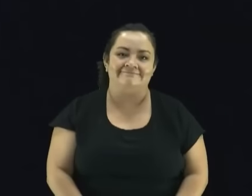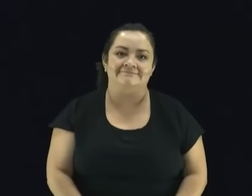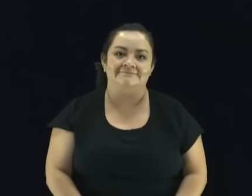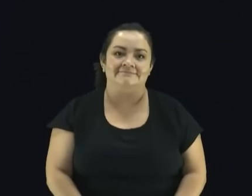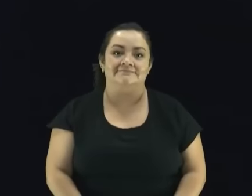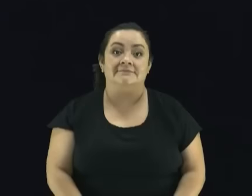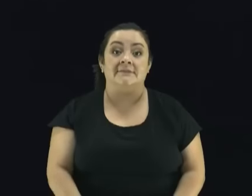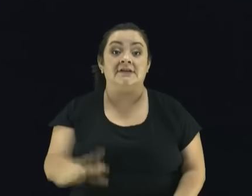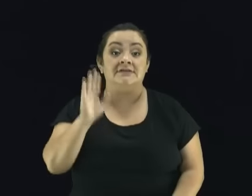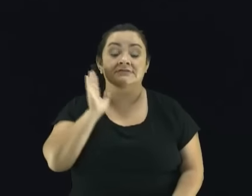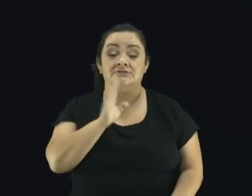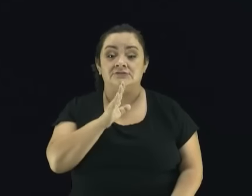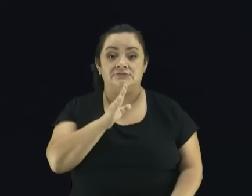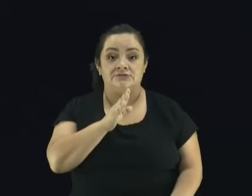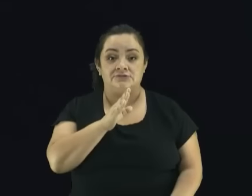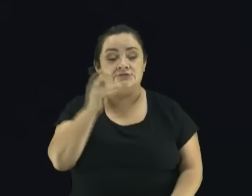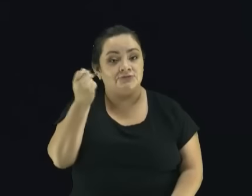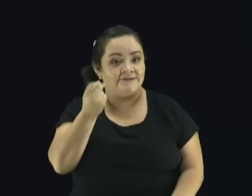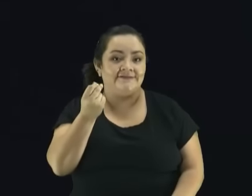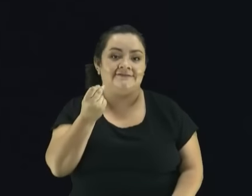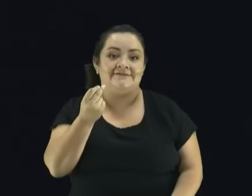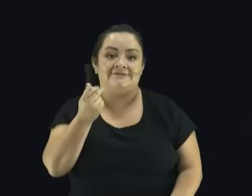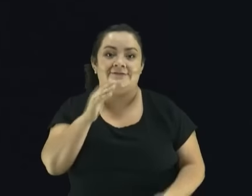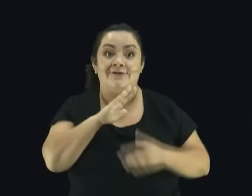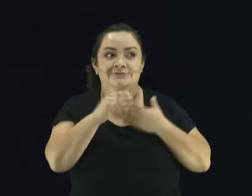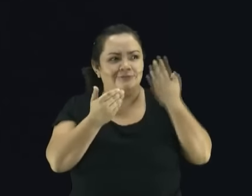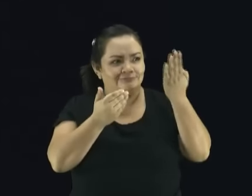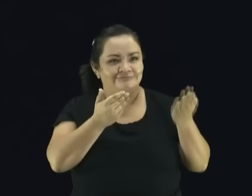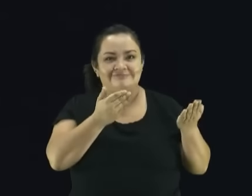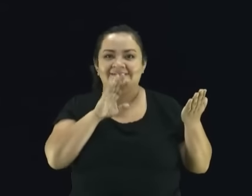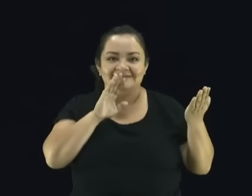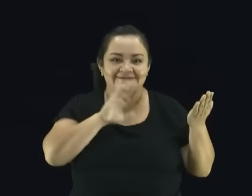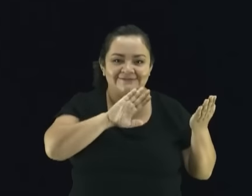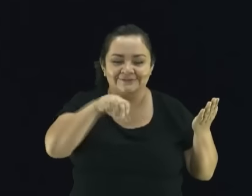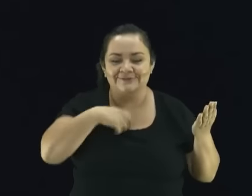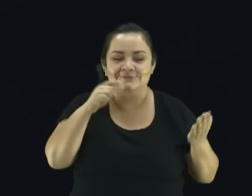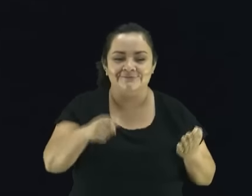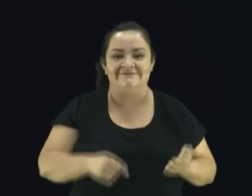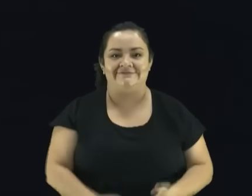su platita todo de sancocho es